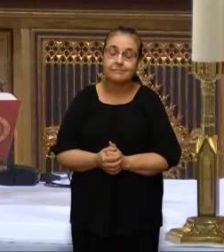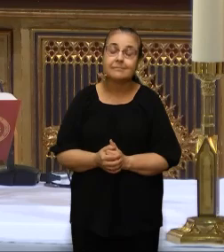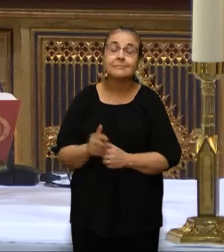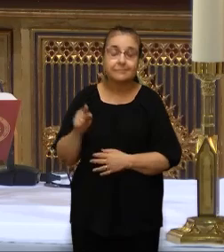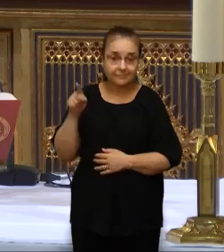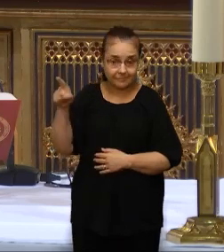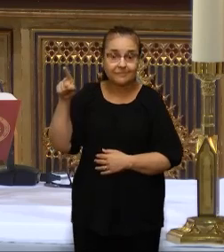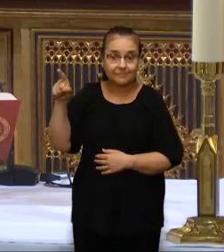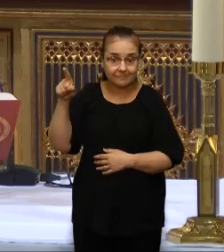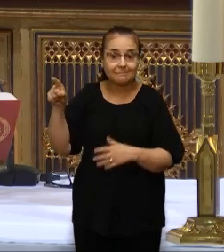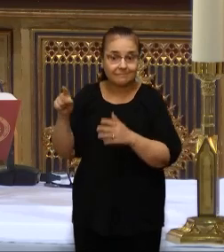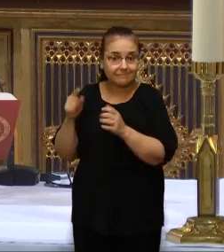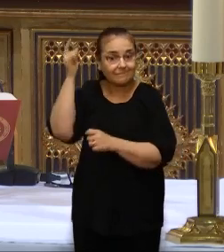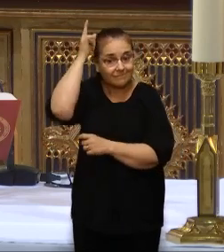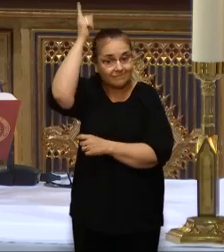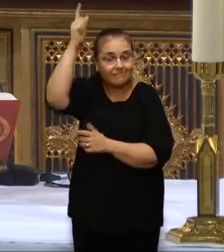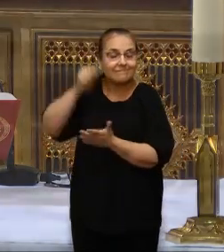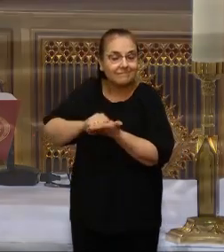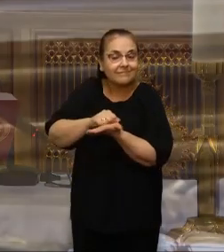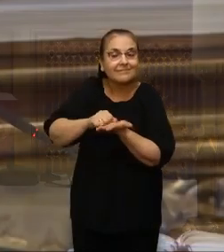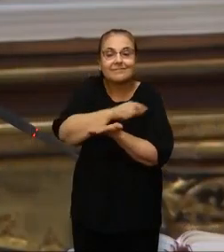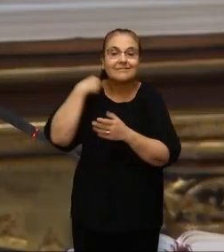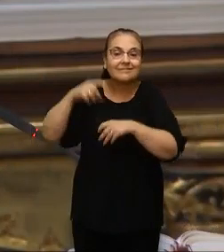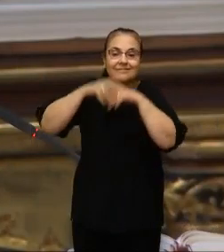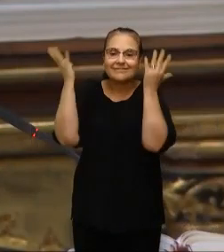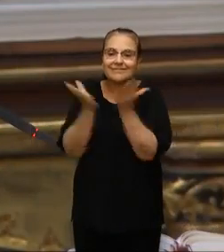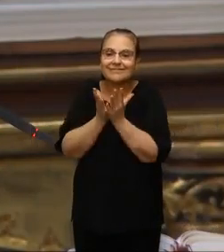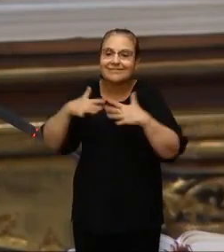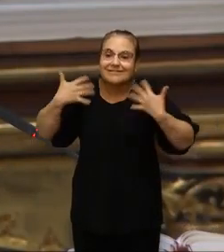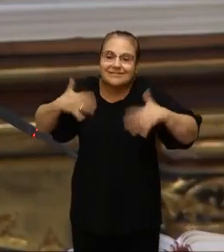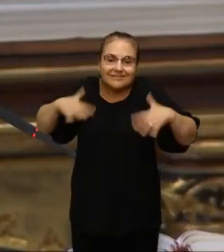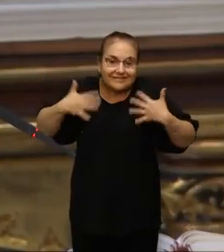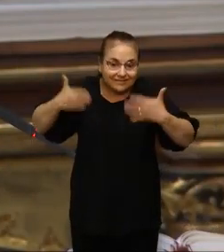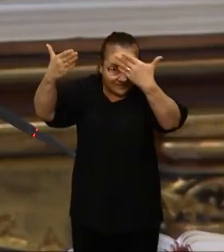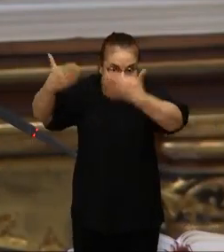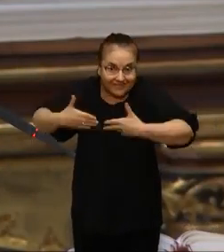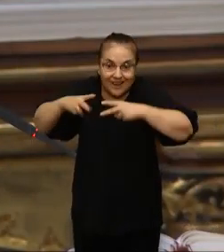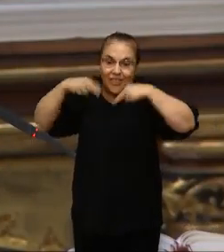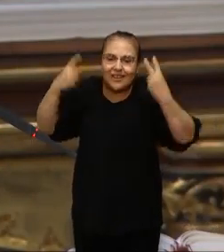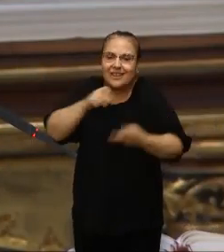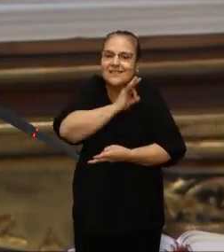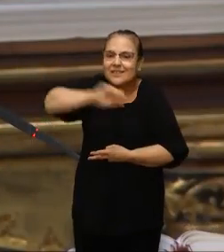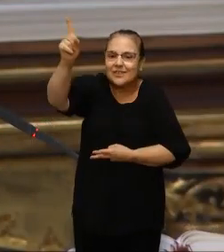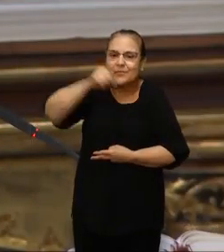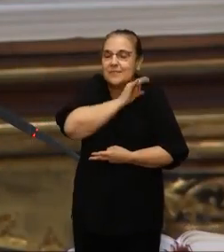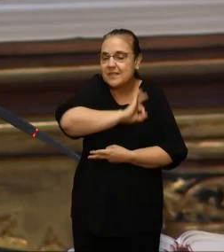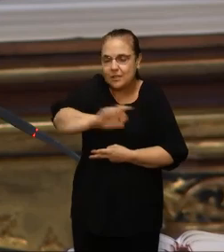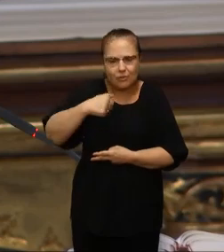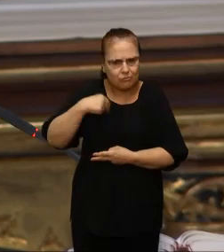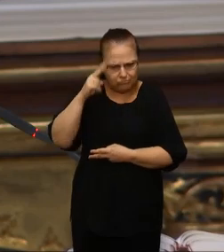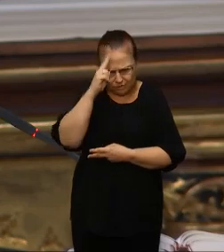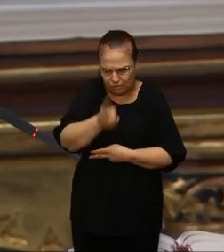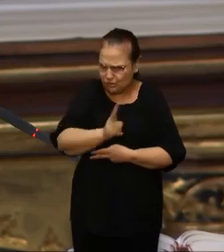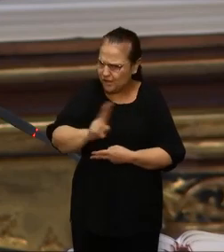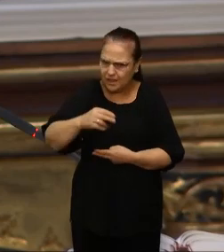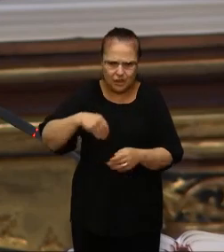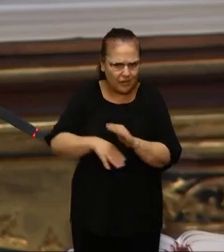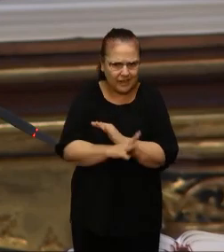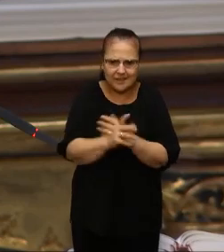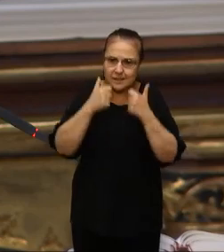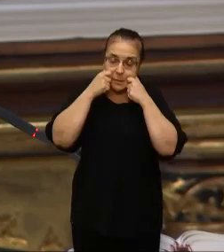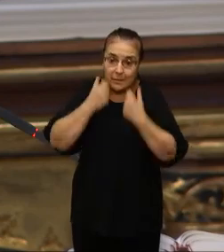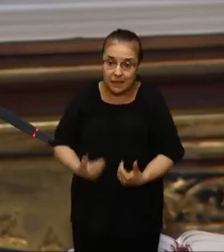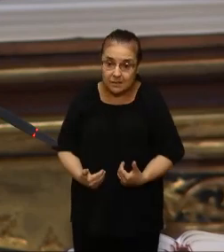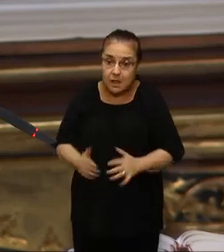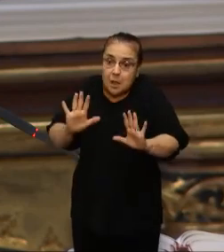Este es el Cordero de Dios que quita el pecado del mundo. Dichosos los invitados a la cena del Señor. Señor, no soy digno de que entres en mi